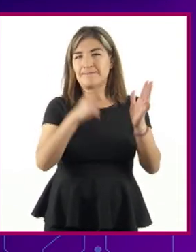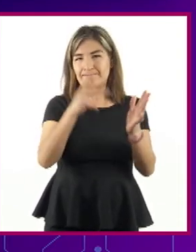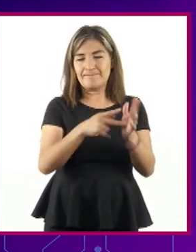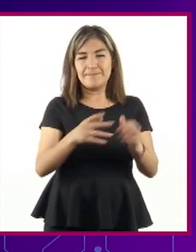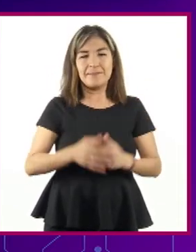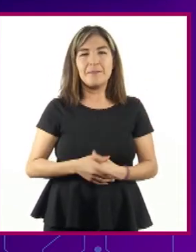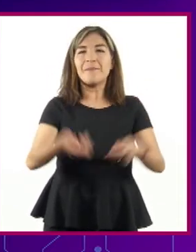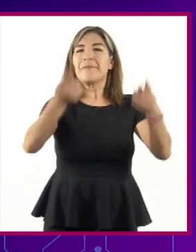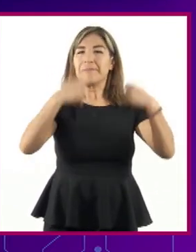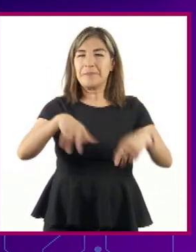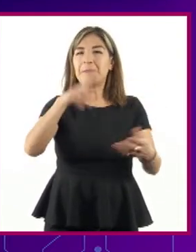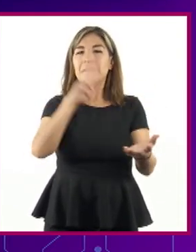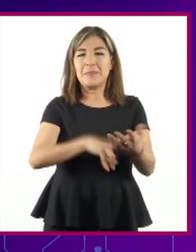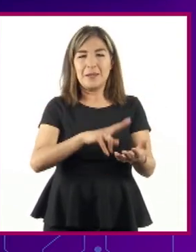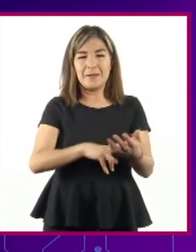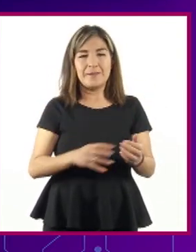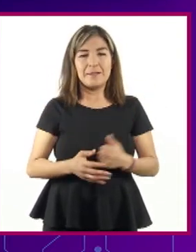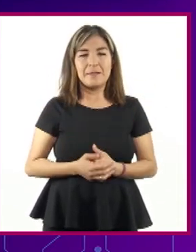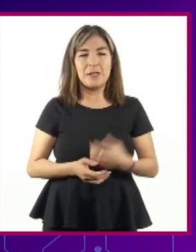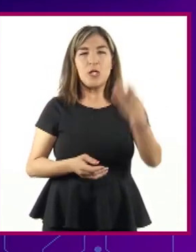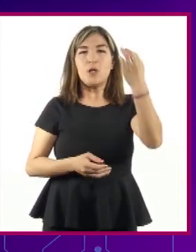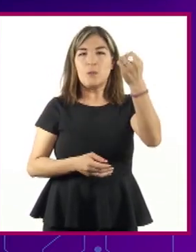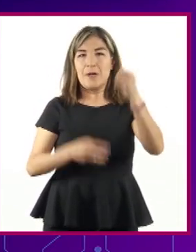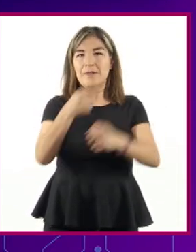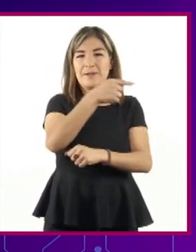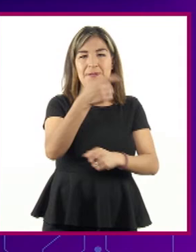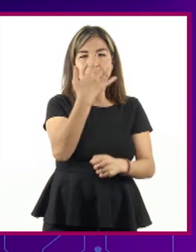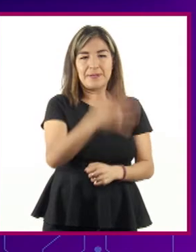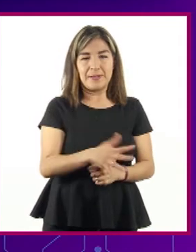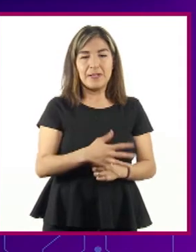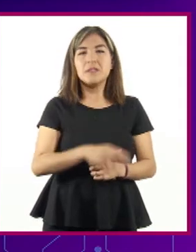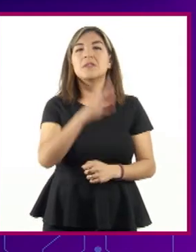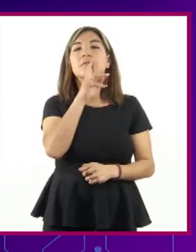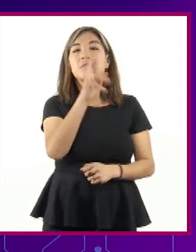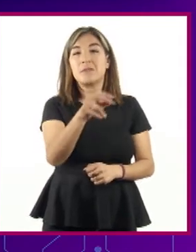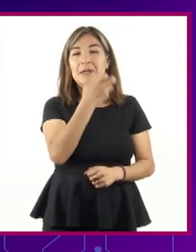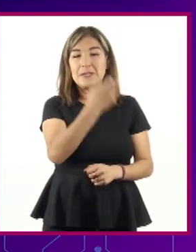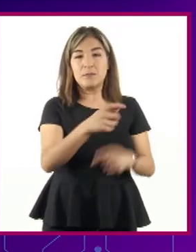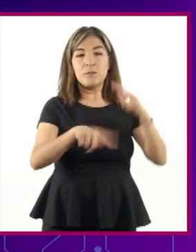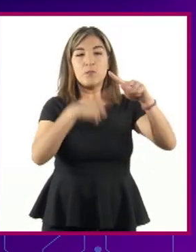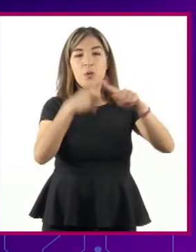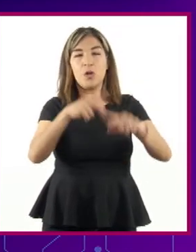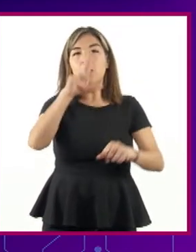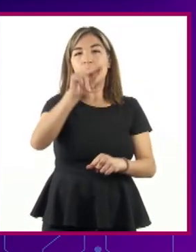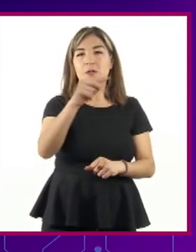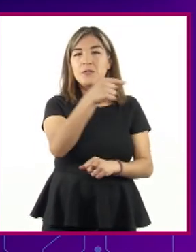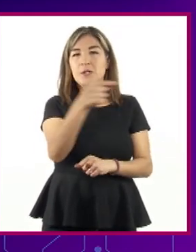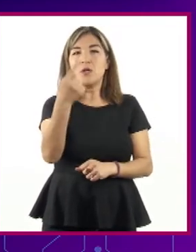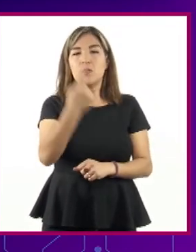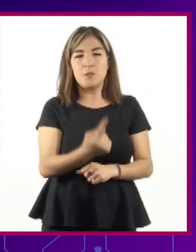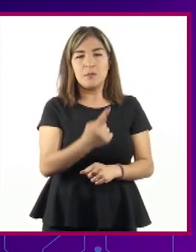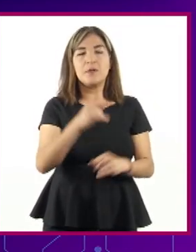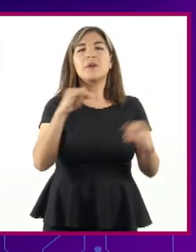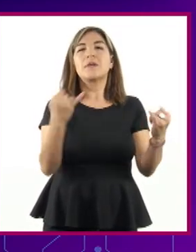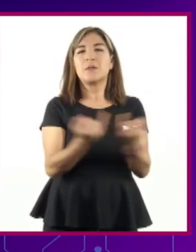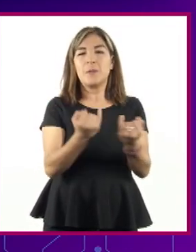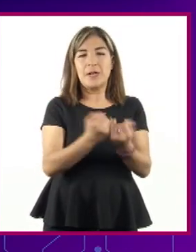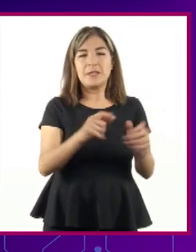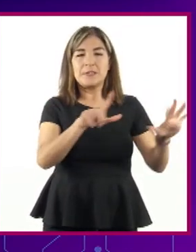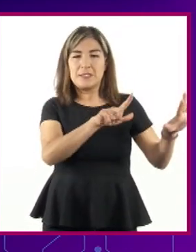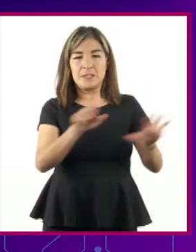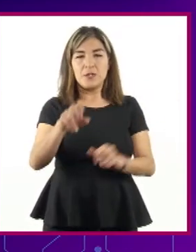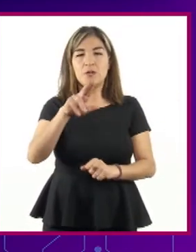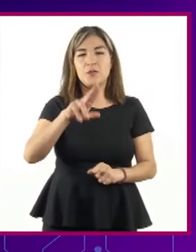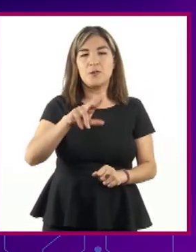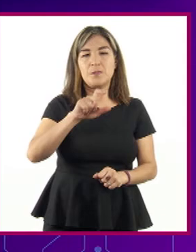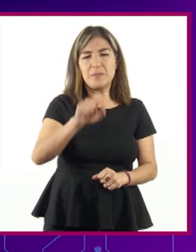El siguiente valor en la tabla es 9 décimos. El producto de 9 décimos por 80 es igual a 720